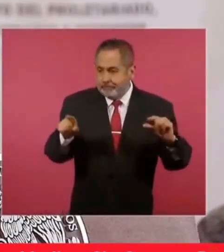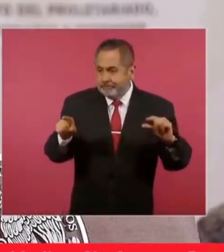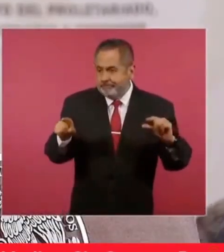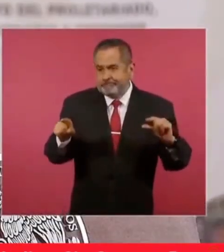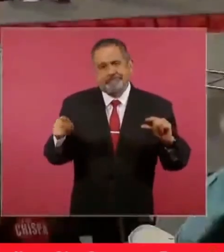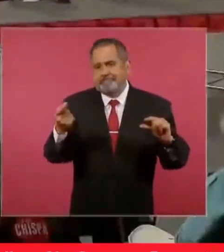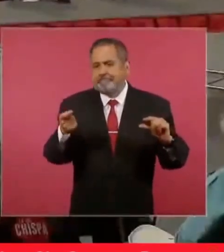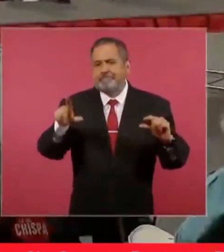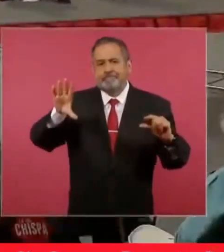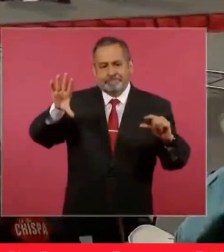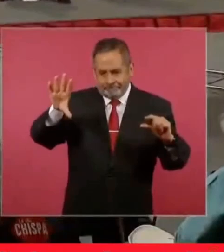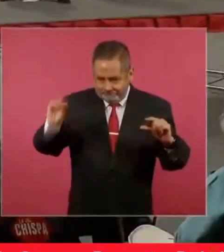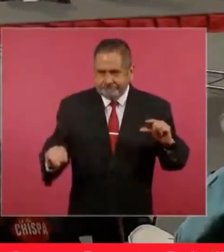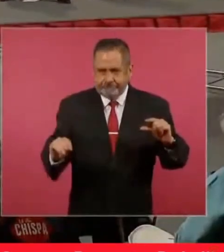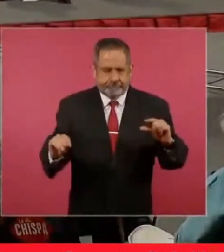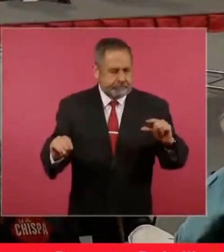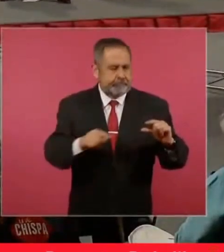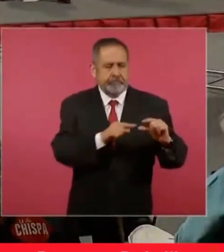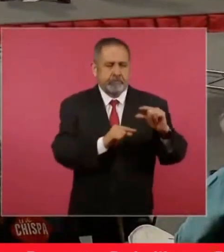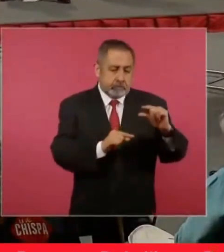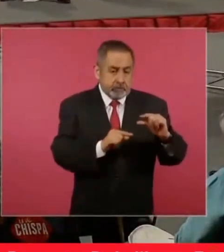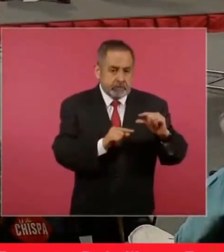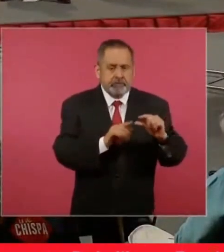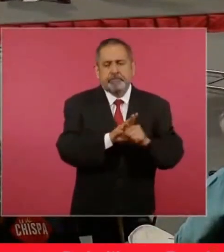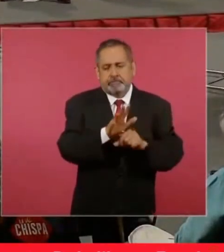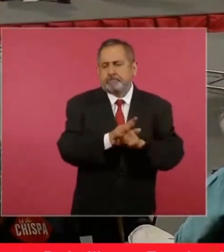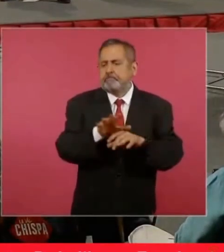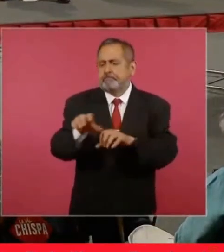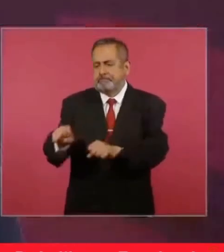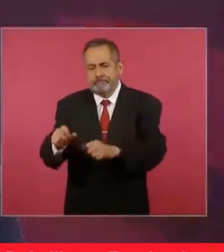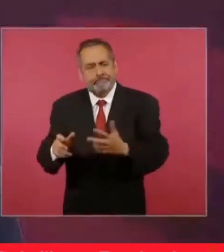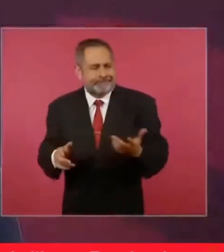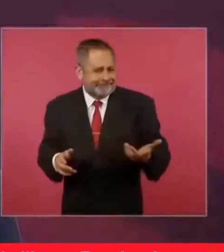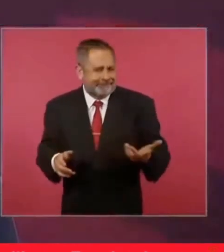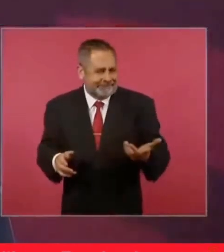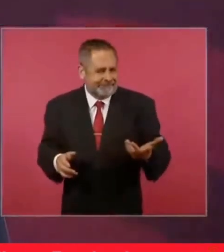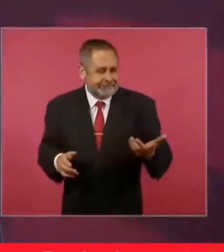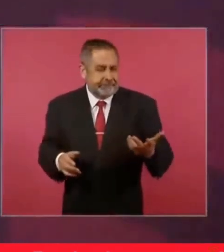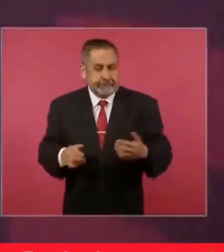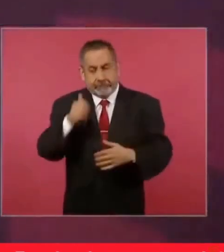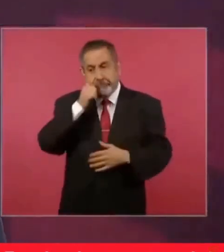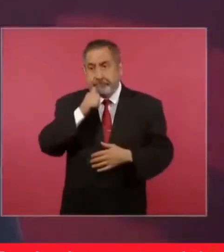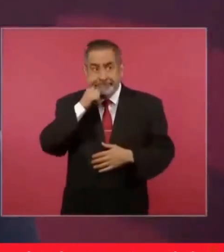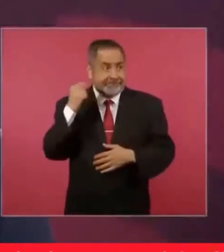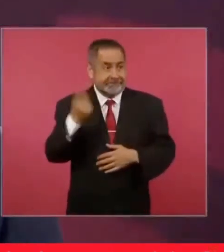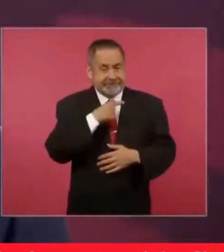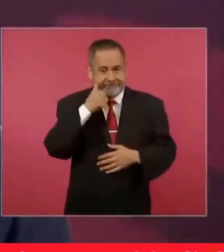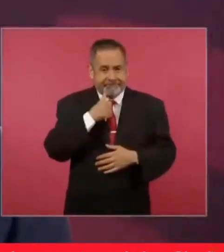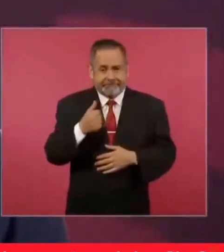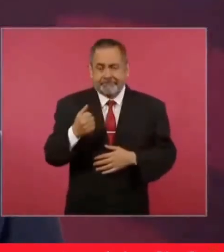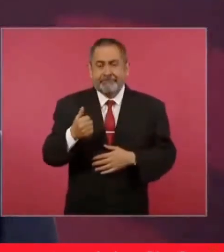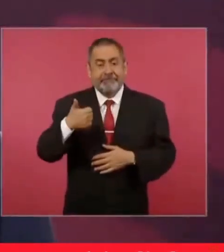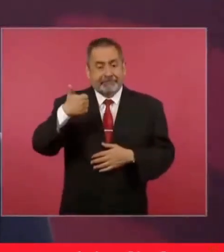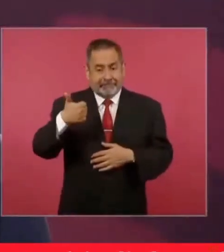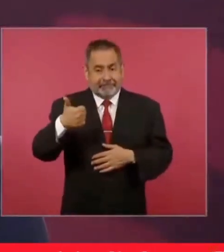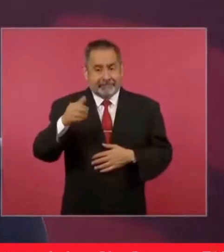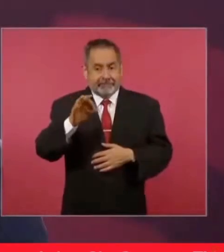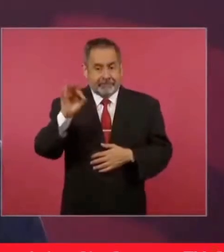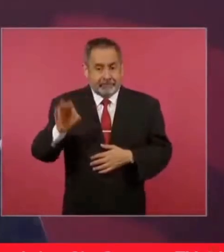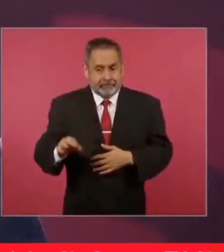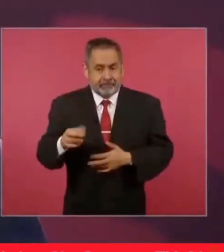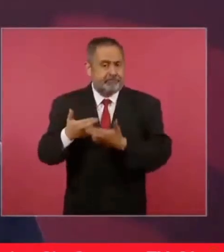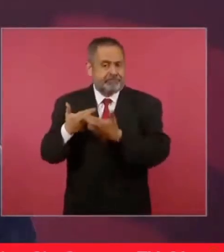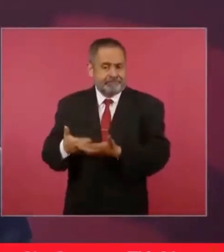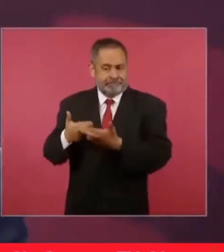normativas y análisis que hacemos, hay un 6% de reserva que tenemos en todo momento. Es